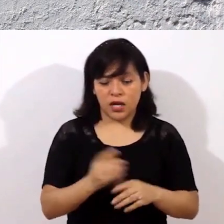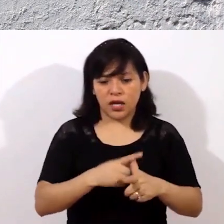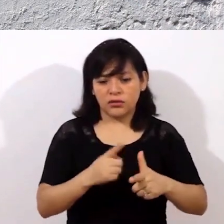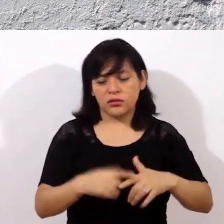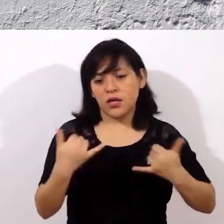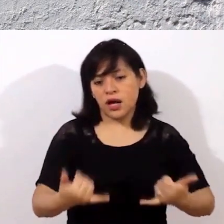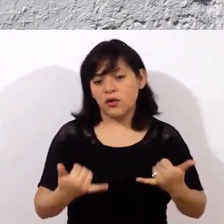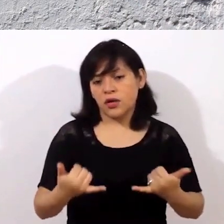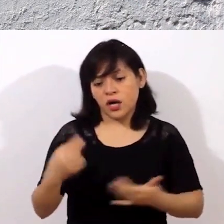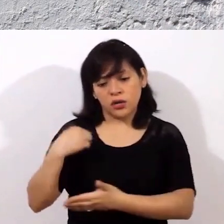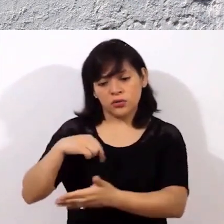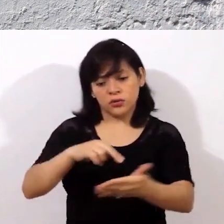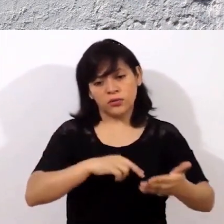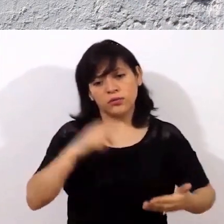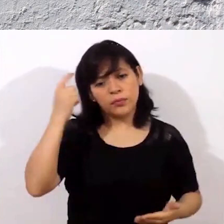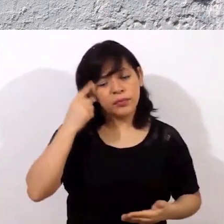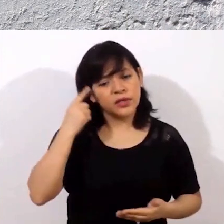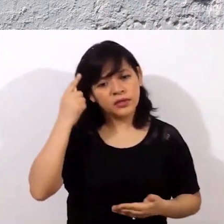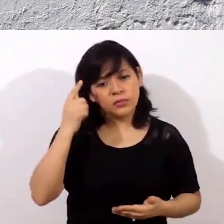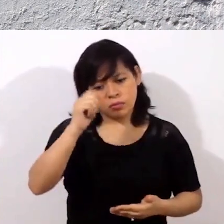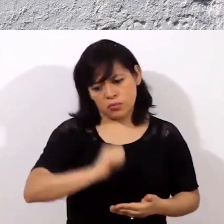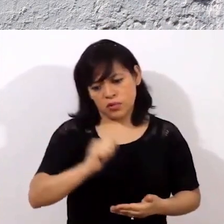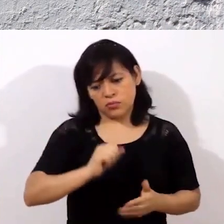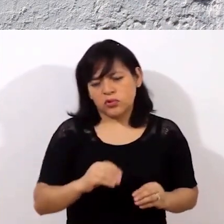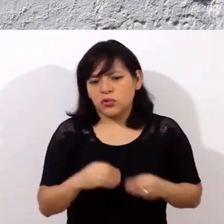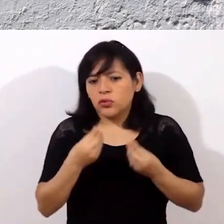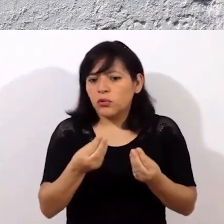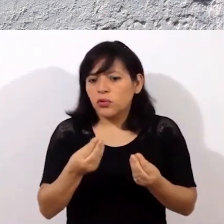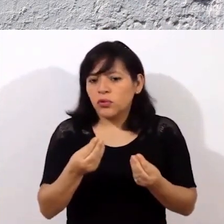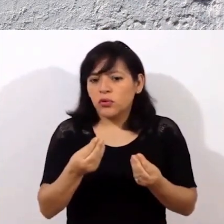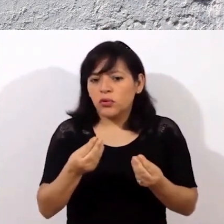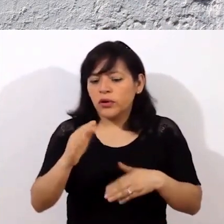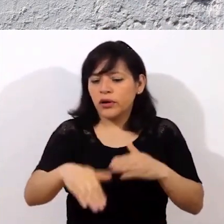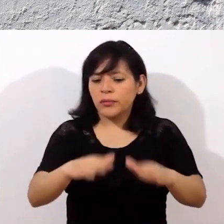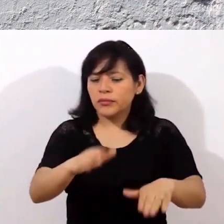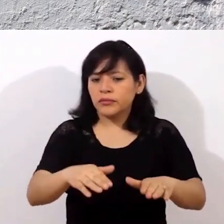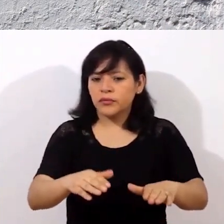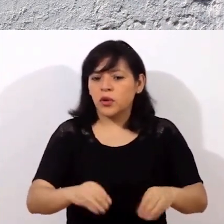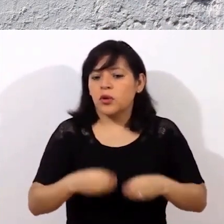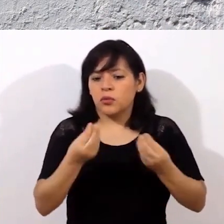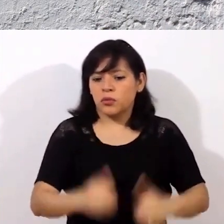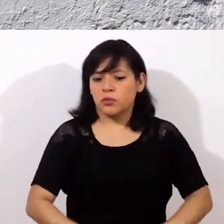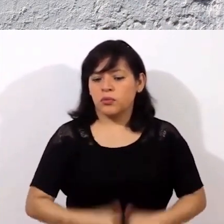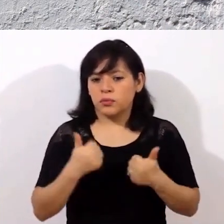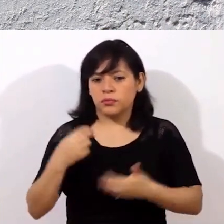solo generalizar, pero pensemos en nuestra condición personal. ¿Cómo andamos nosotros?